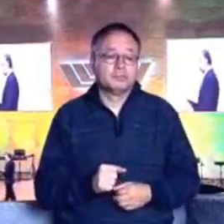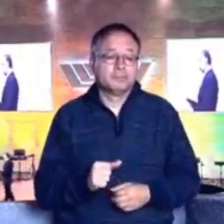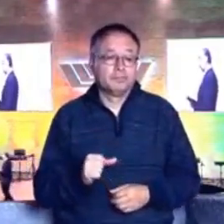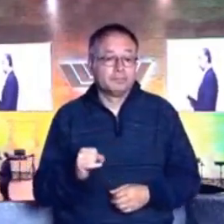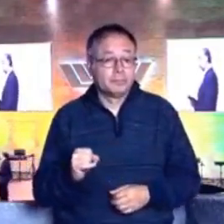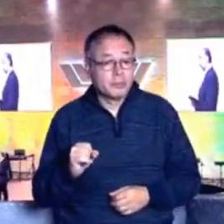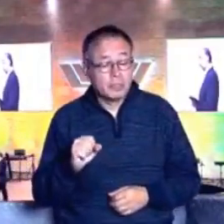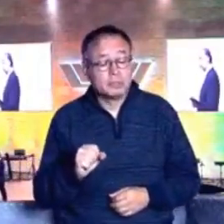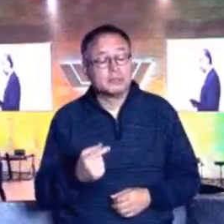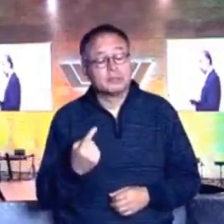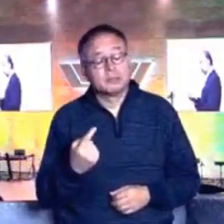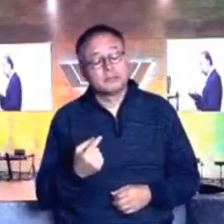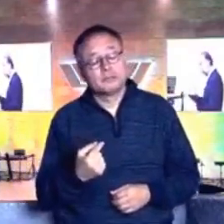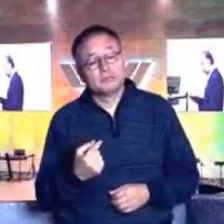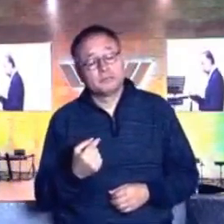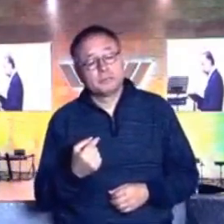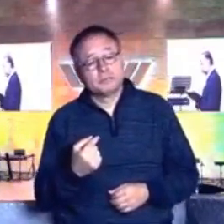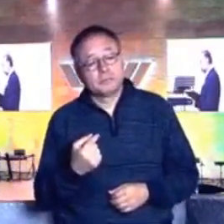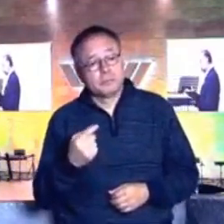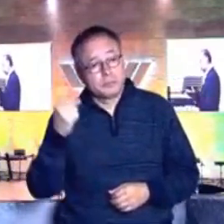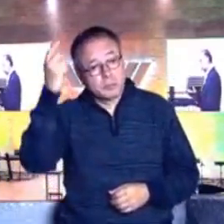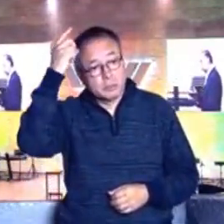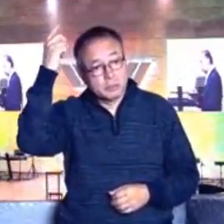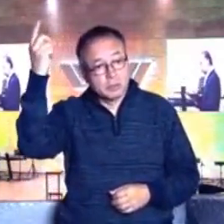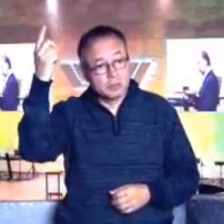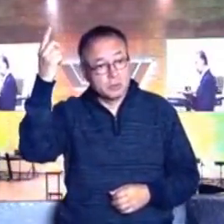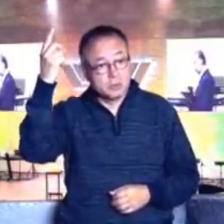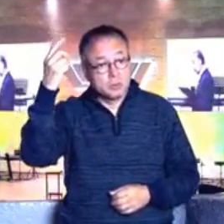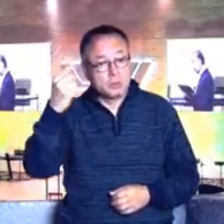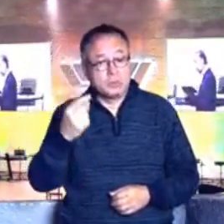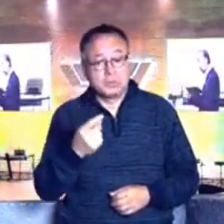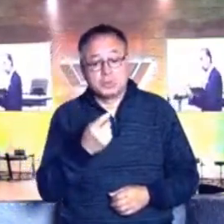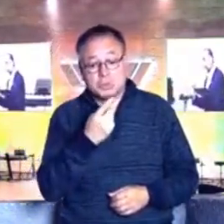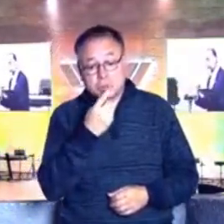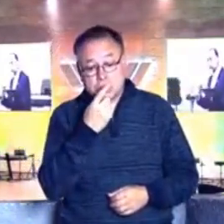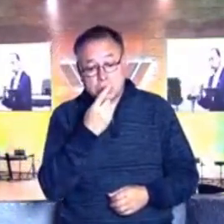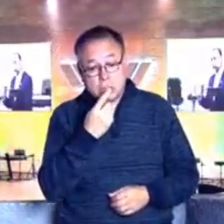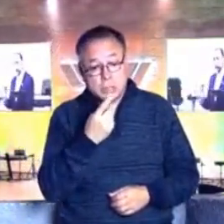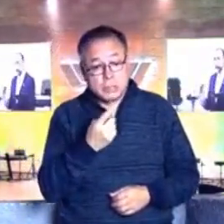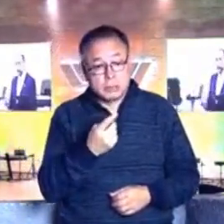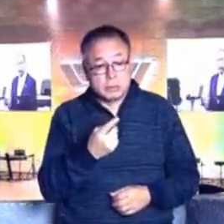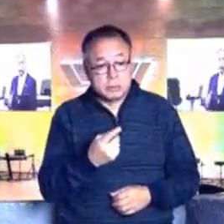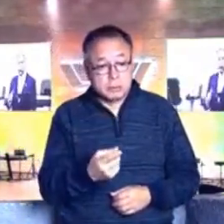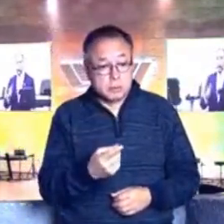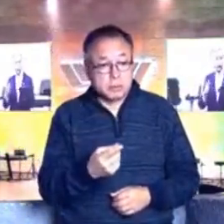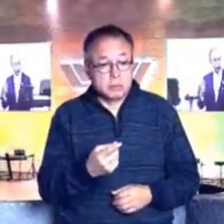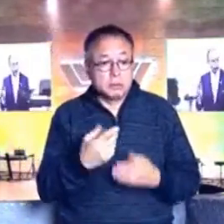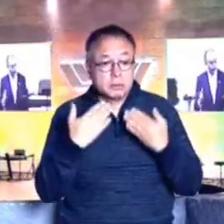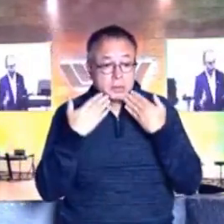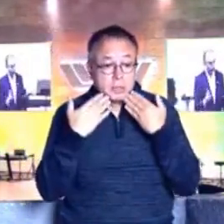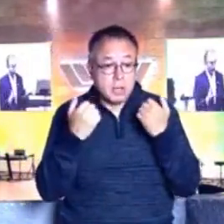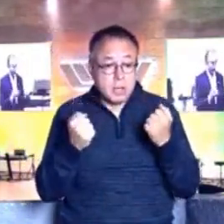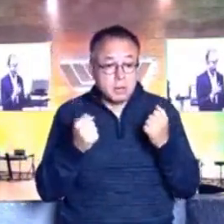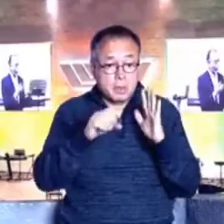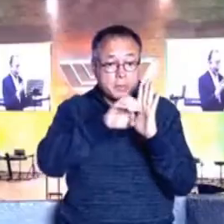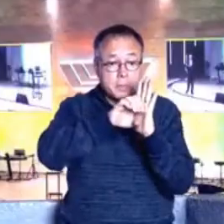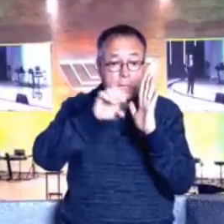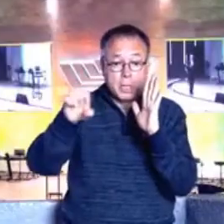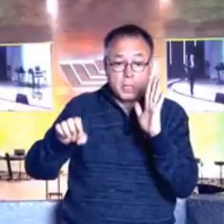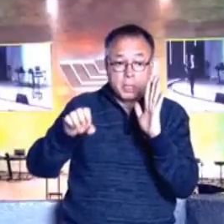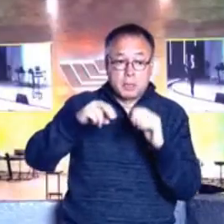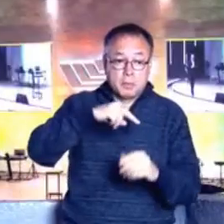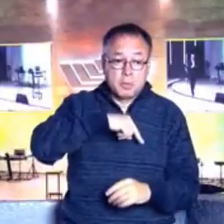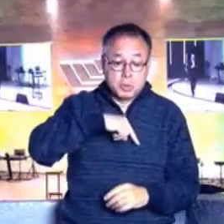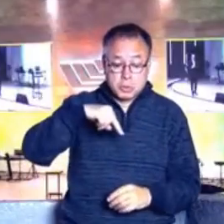creo que Dios está dando una lección Abraham nos está poniendo ejemplo a todos los creyentes de lo que es la